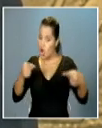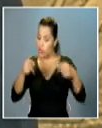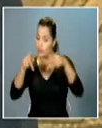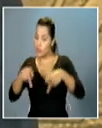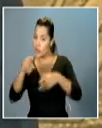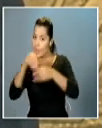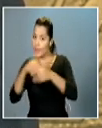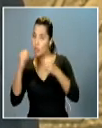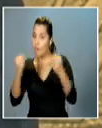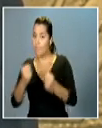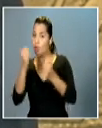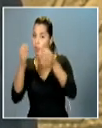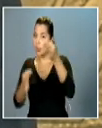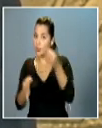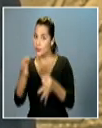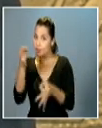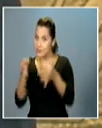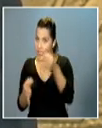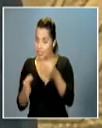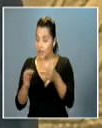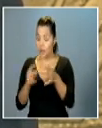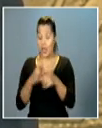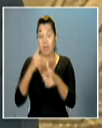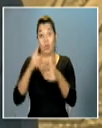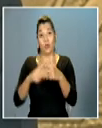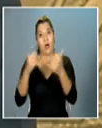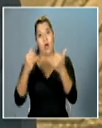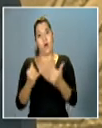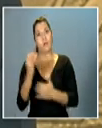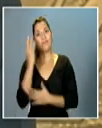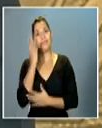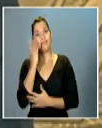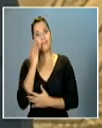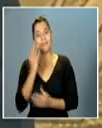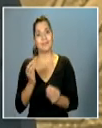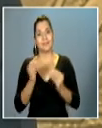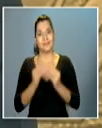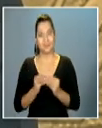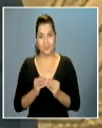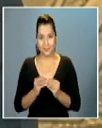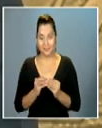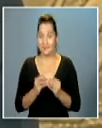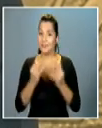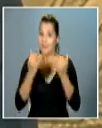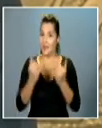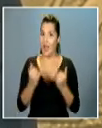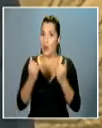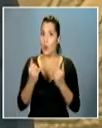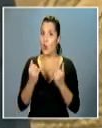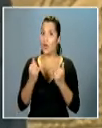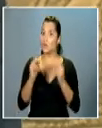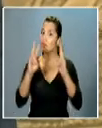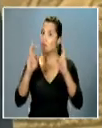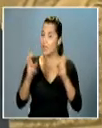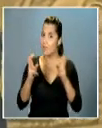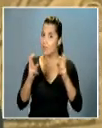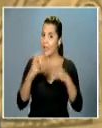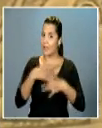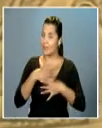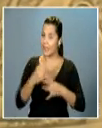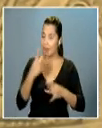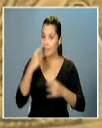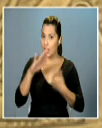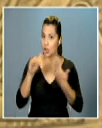sistema judicial, surge una preocupación adicional, surge un tema país que tendrá que abordarse también